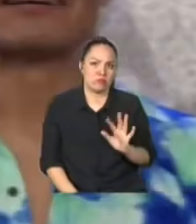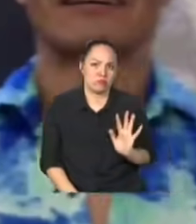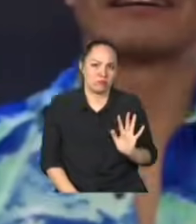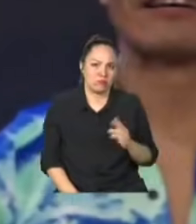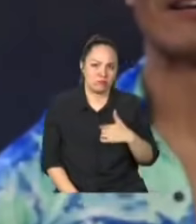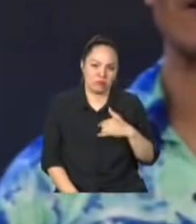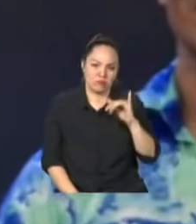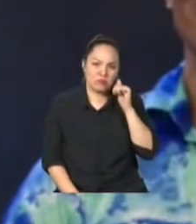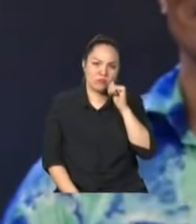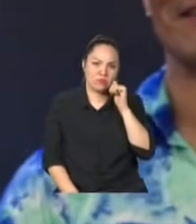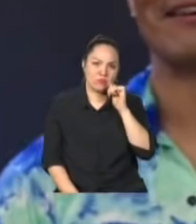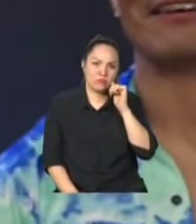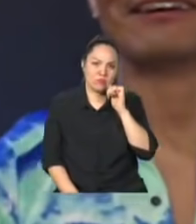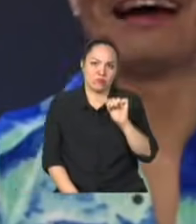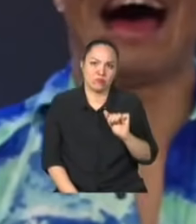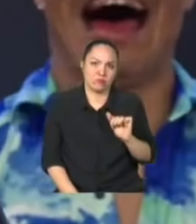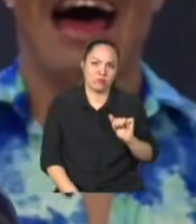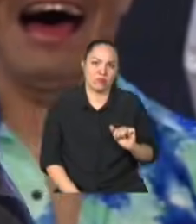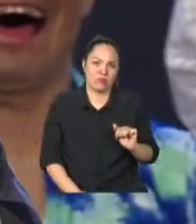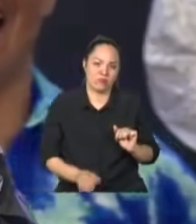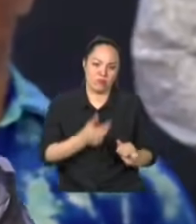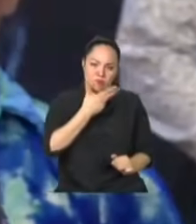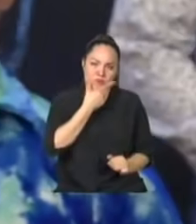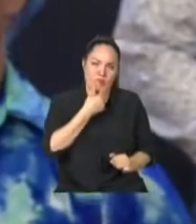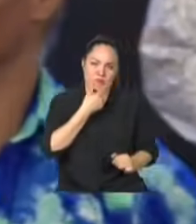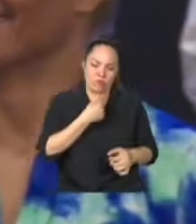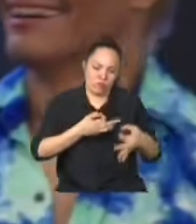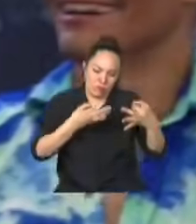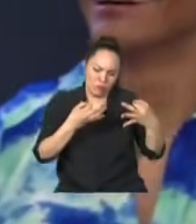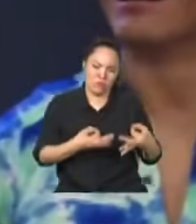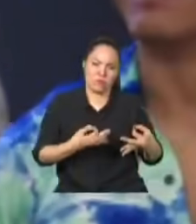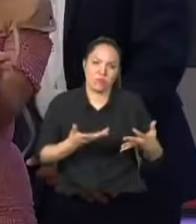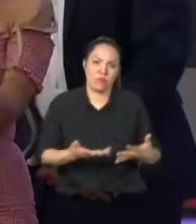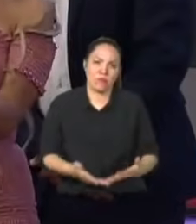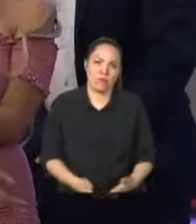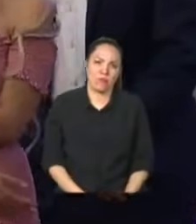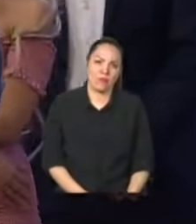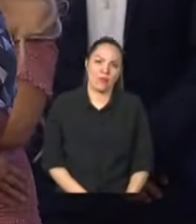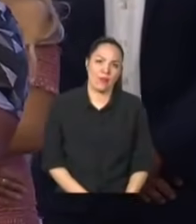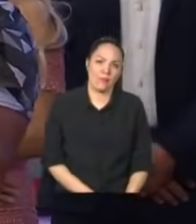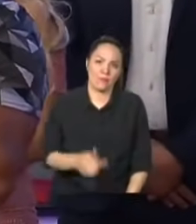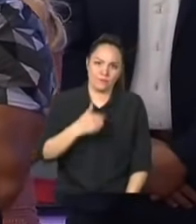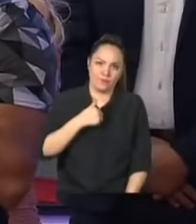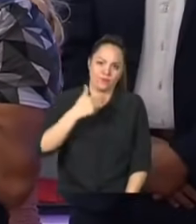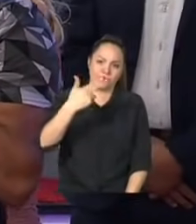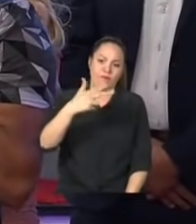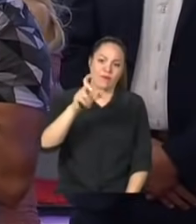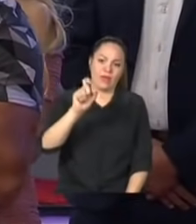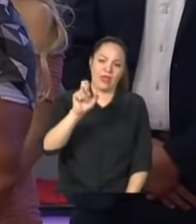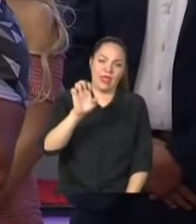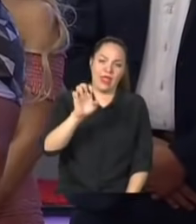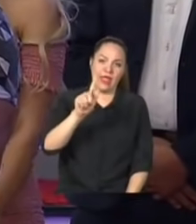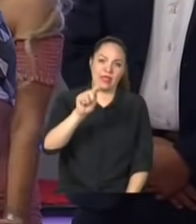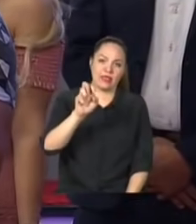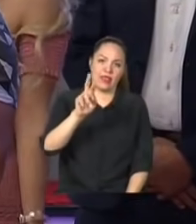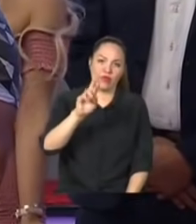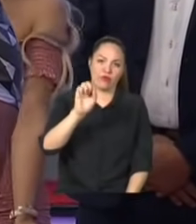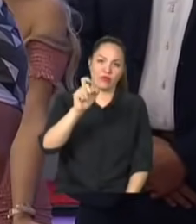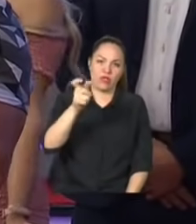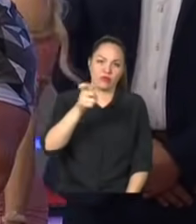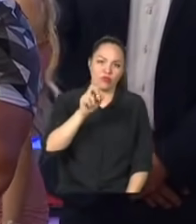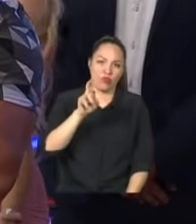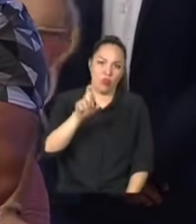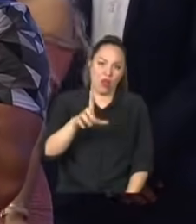diciendo heterosexual, es el aquí hombre. Estoy. Sí, soy hombre. Sí, sí. Entonces, ¿qué eres? Heterosexual. Sí. ¿Por eso? ¿Qué eres?